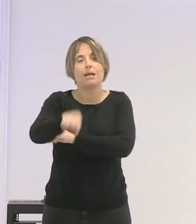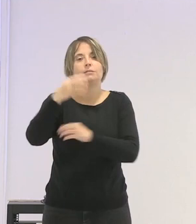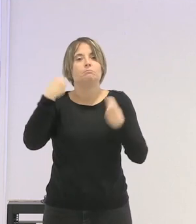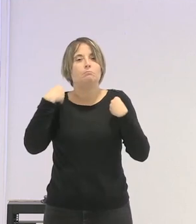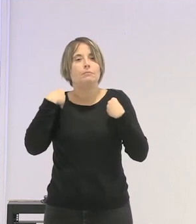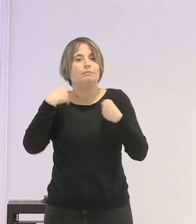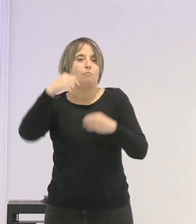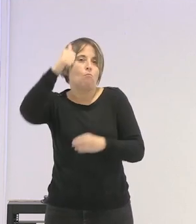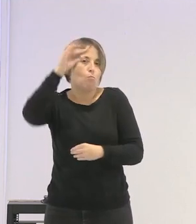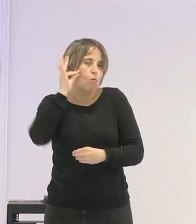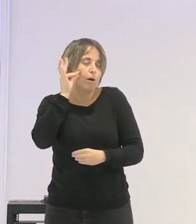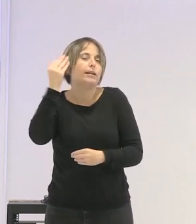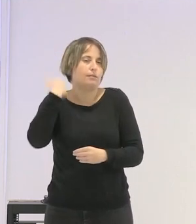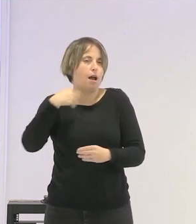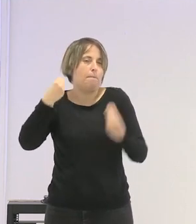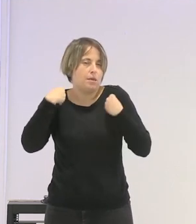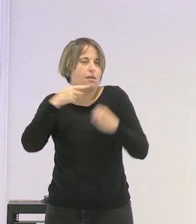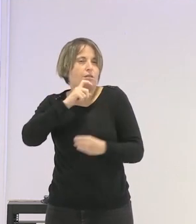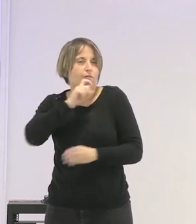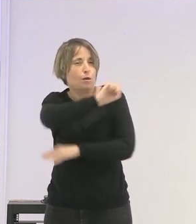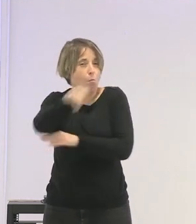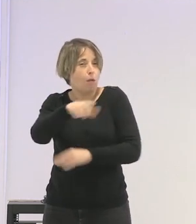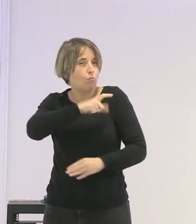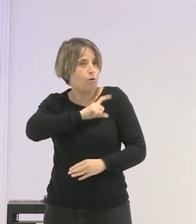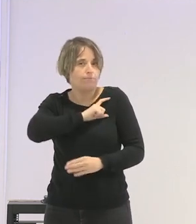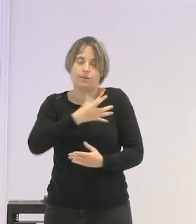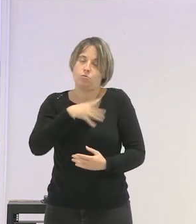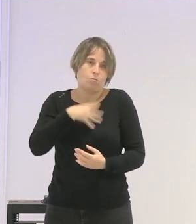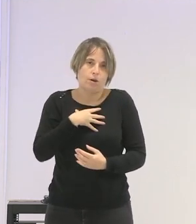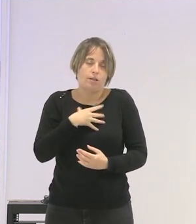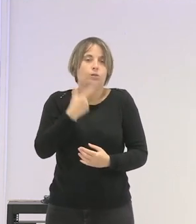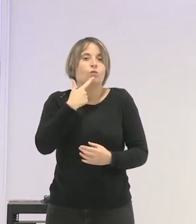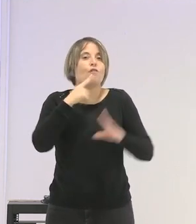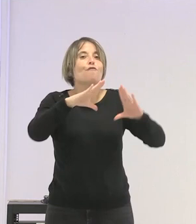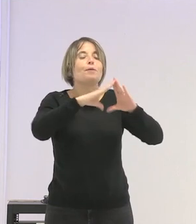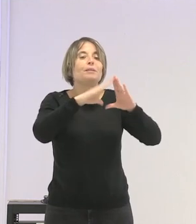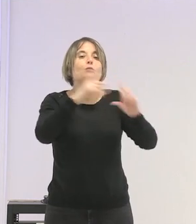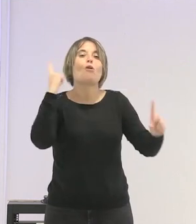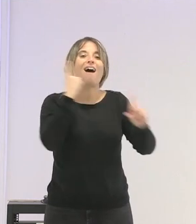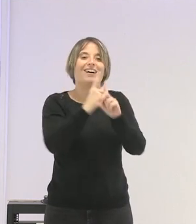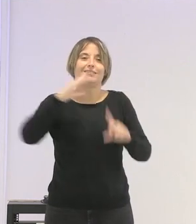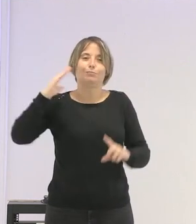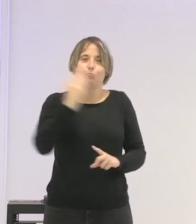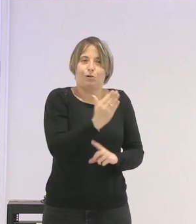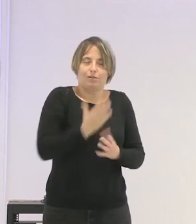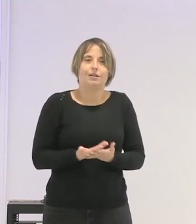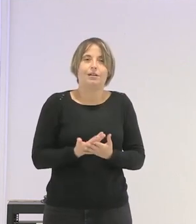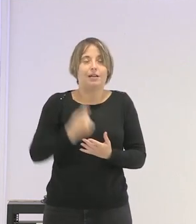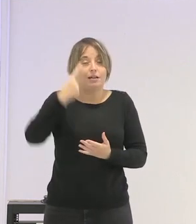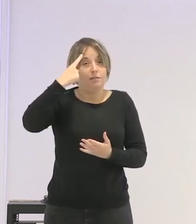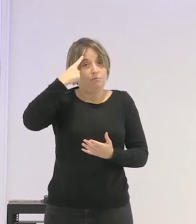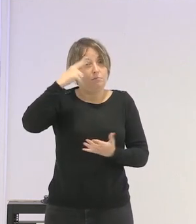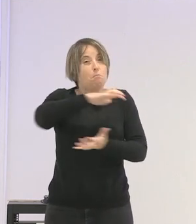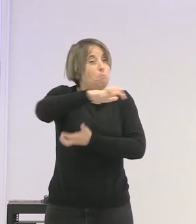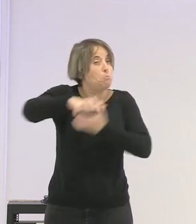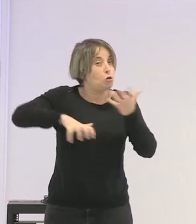mujeres que ya lo tienen muy difícil. Entonces, bueno, eso, un feminismo antipunitivo que también sabe que la violencia no es